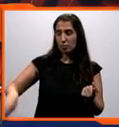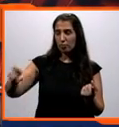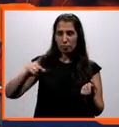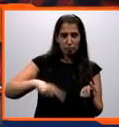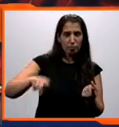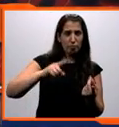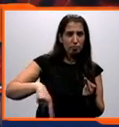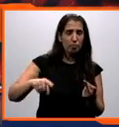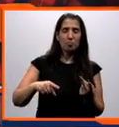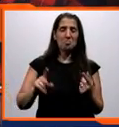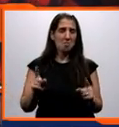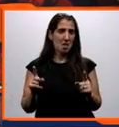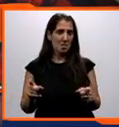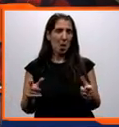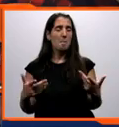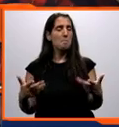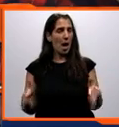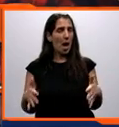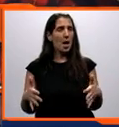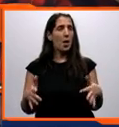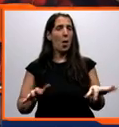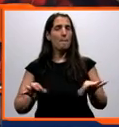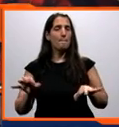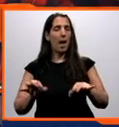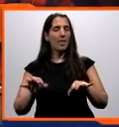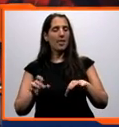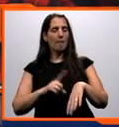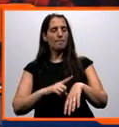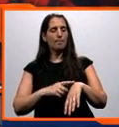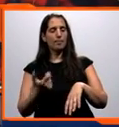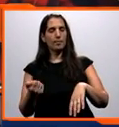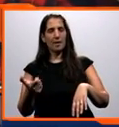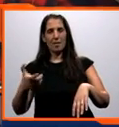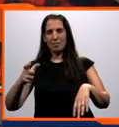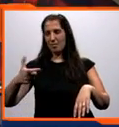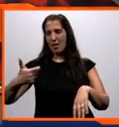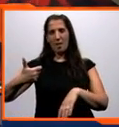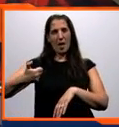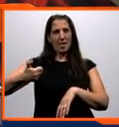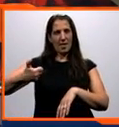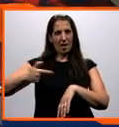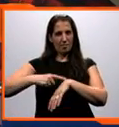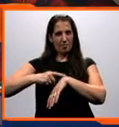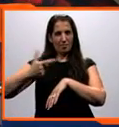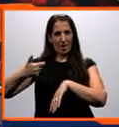andaban juntos en la pista y vos los autos de Fórmula 1 y te dabas cuenta que